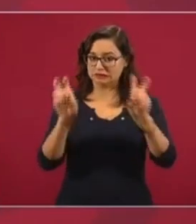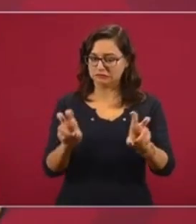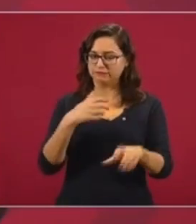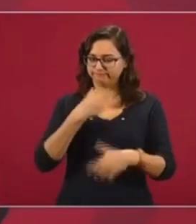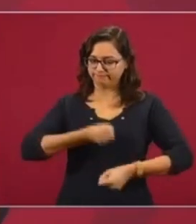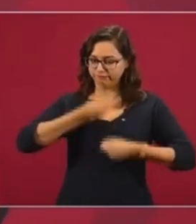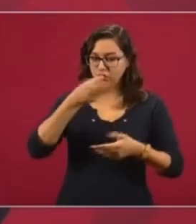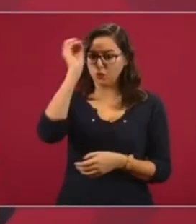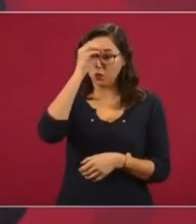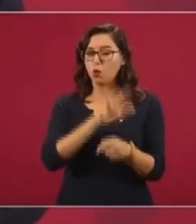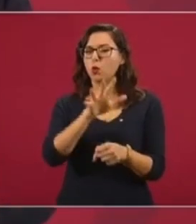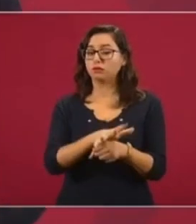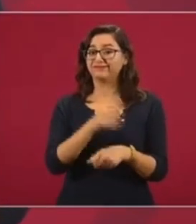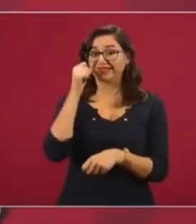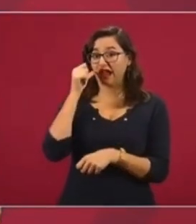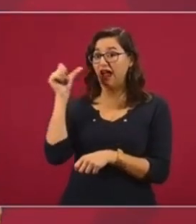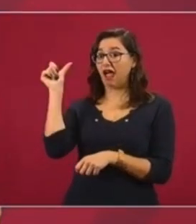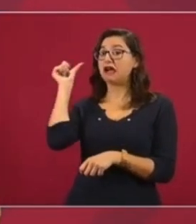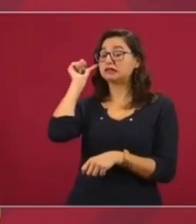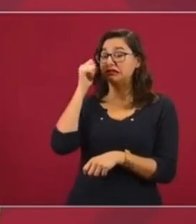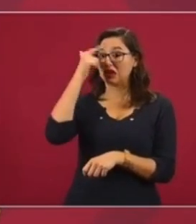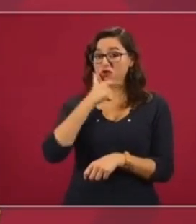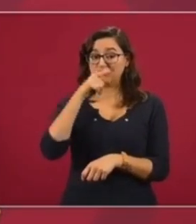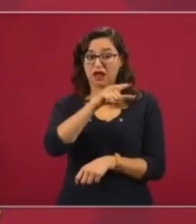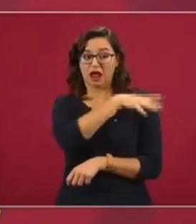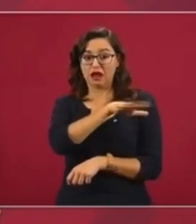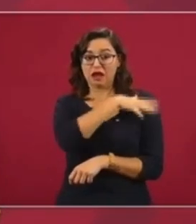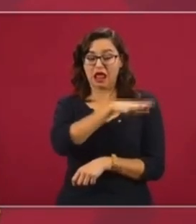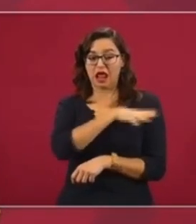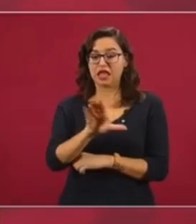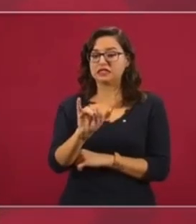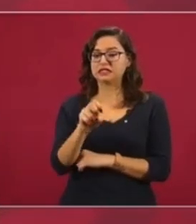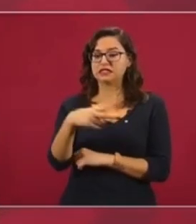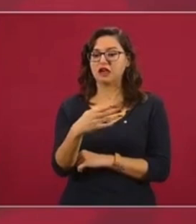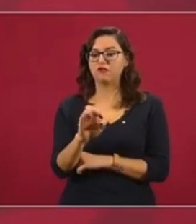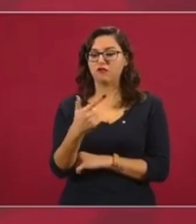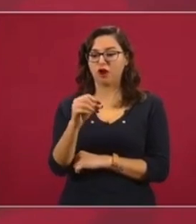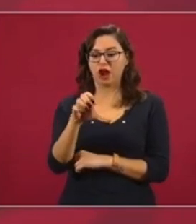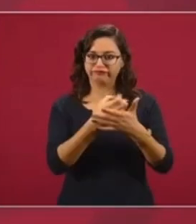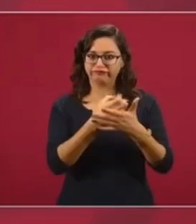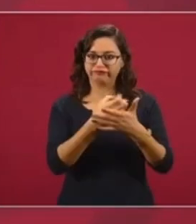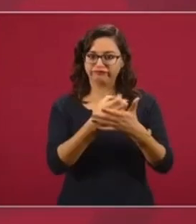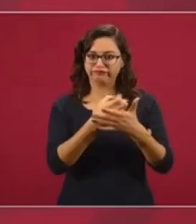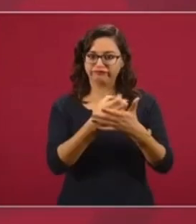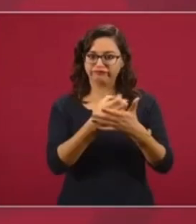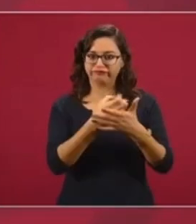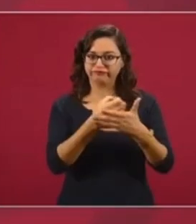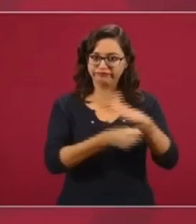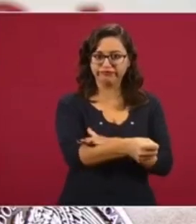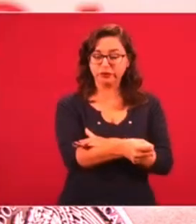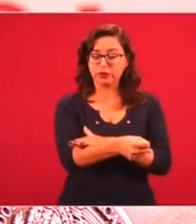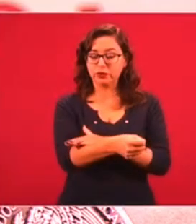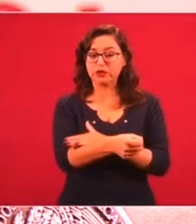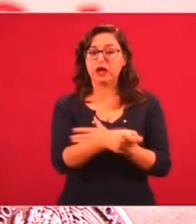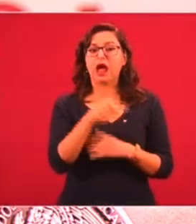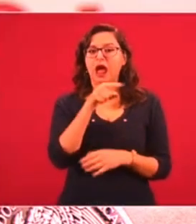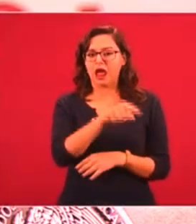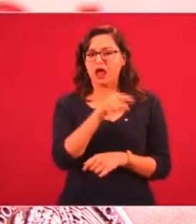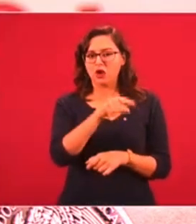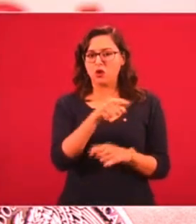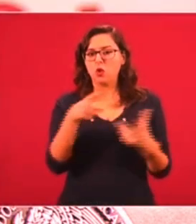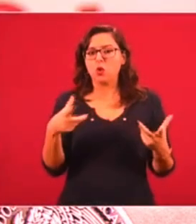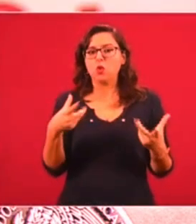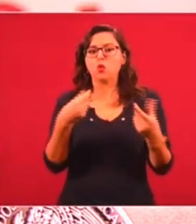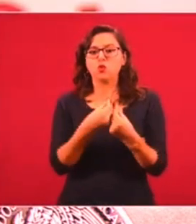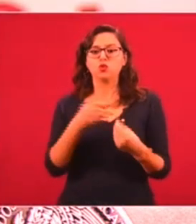la detención del general Cienfuegos, que se desempeñó en el gobierno del presidente